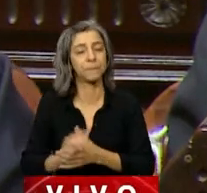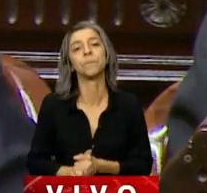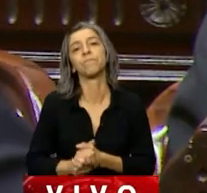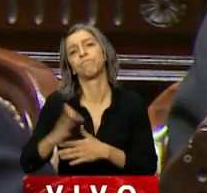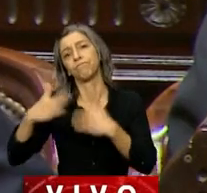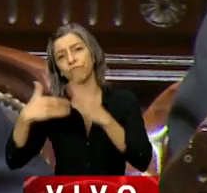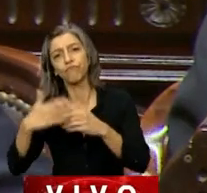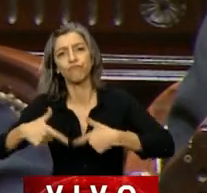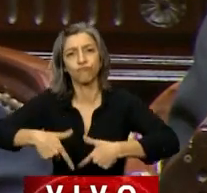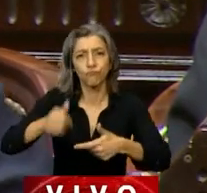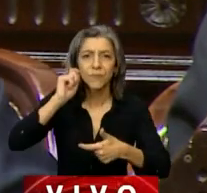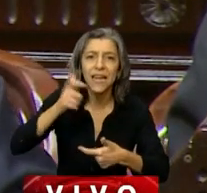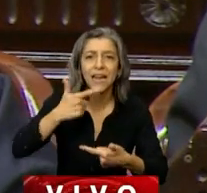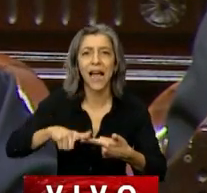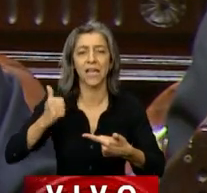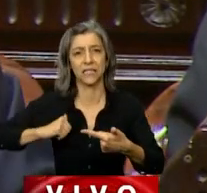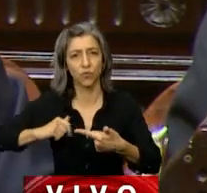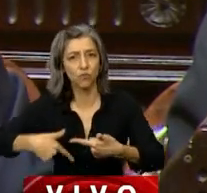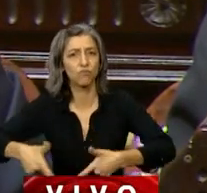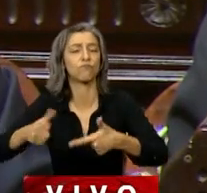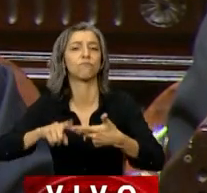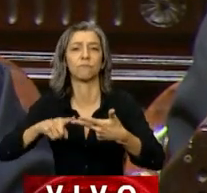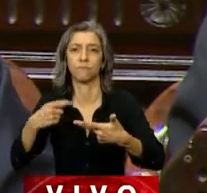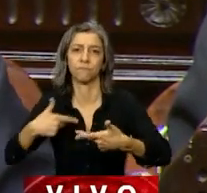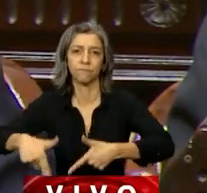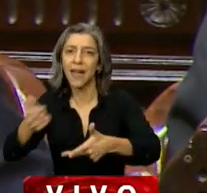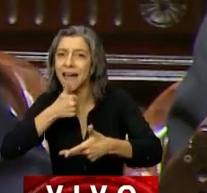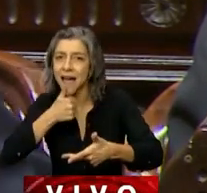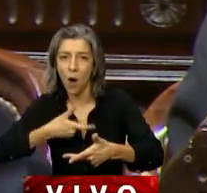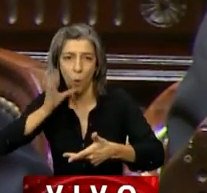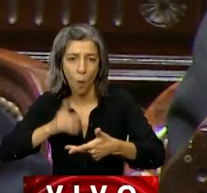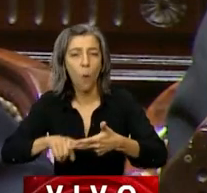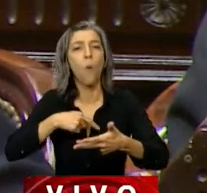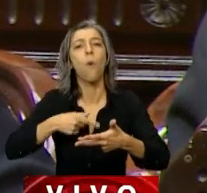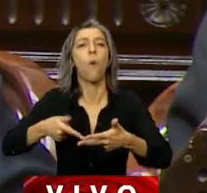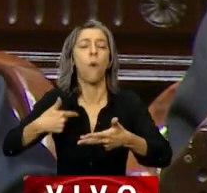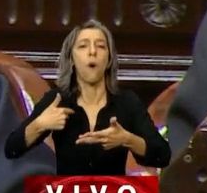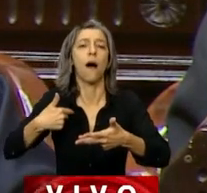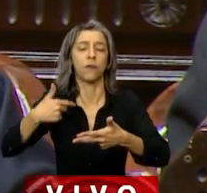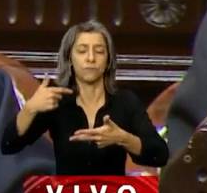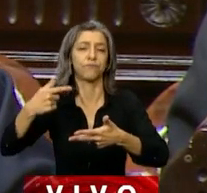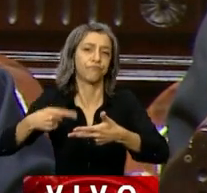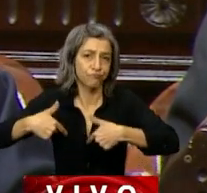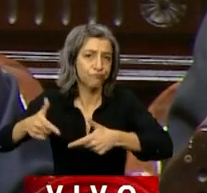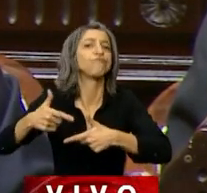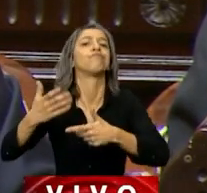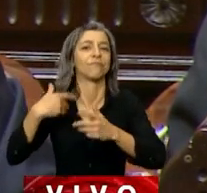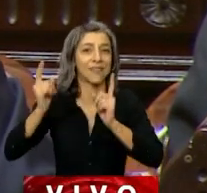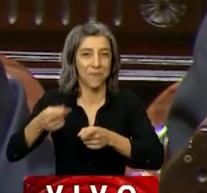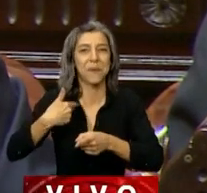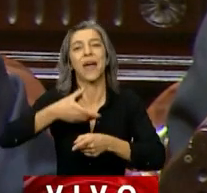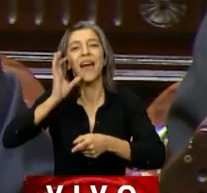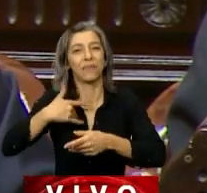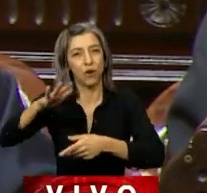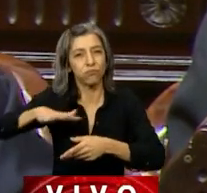Obras de gas, obras de cloaca, agua potable, energía, entre las que se encuentran obras determinantes como la planta de agua potable de Río